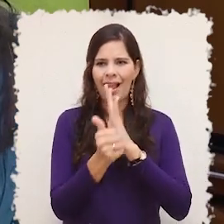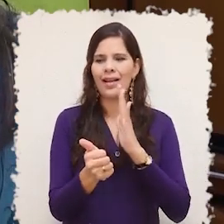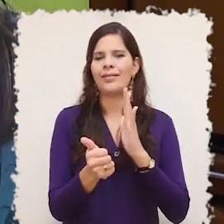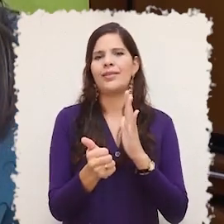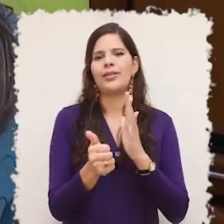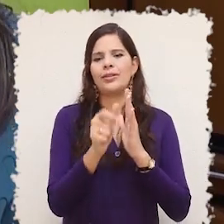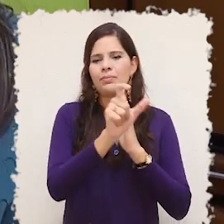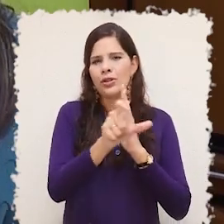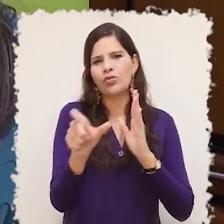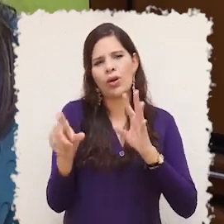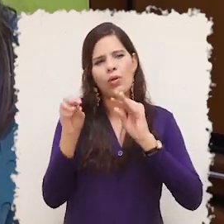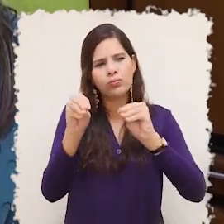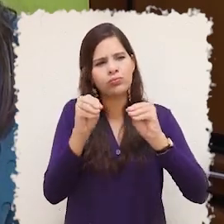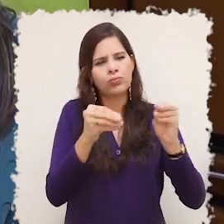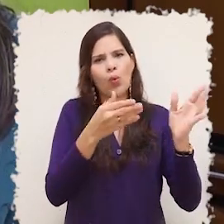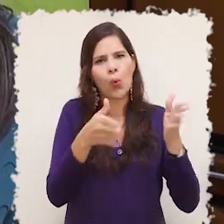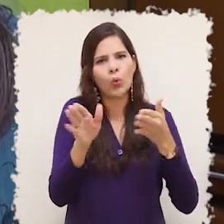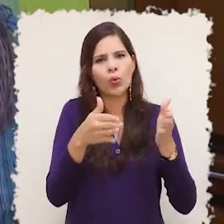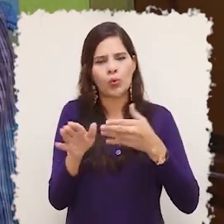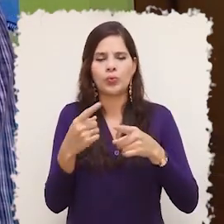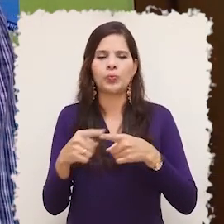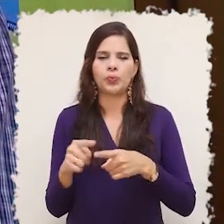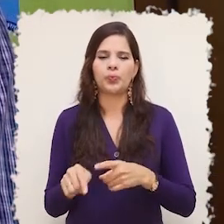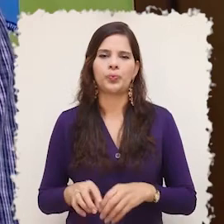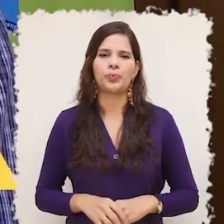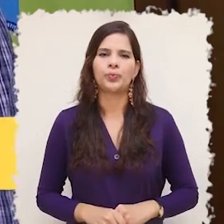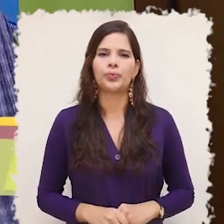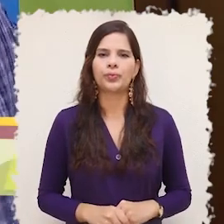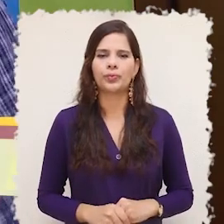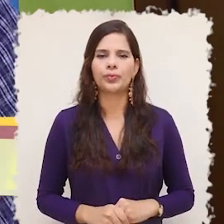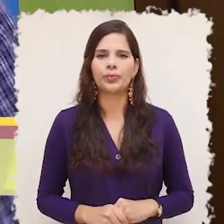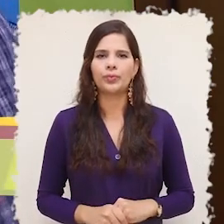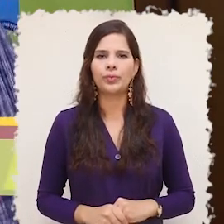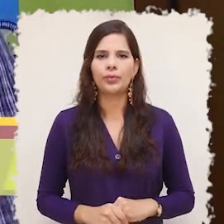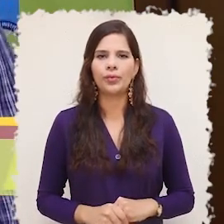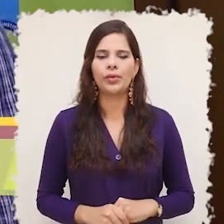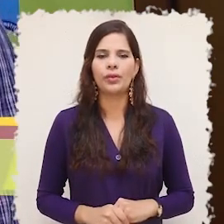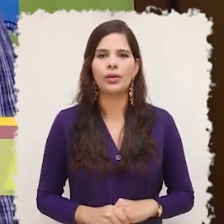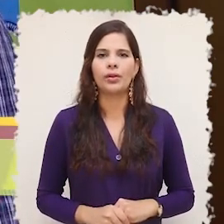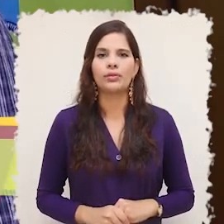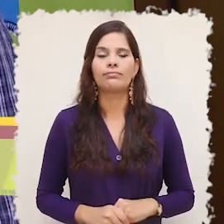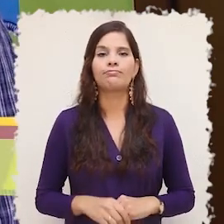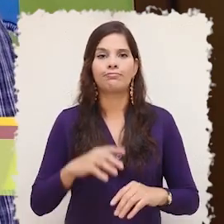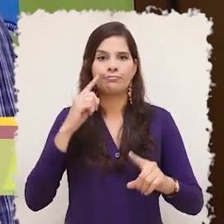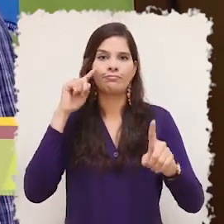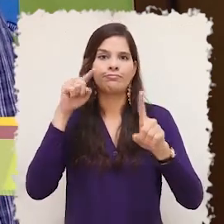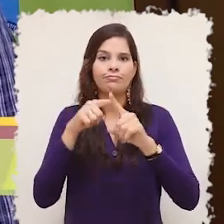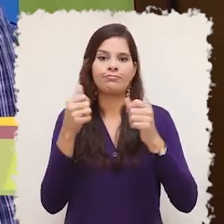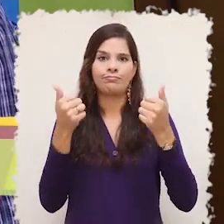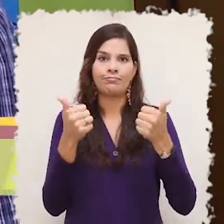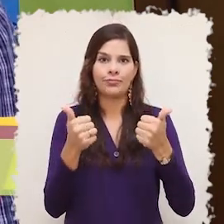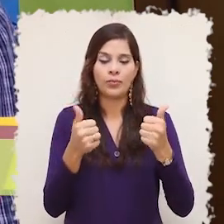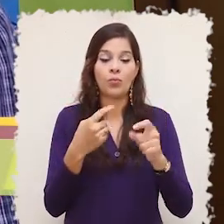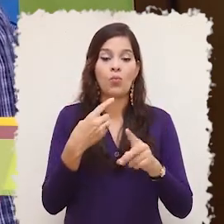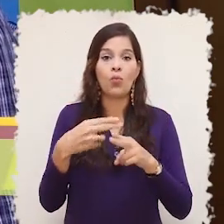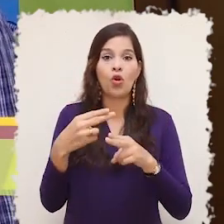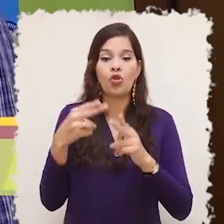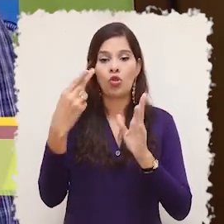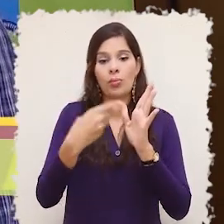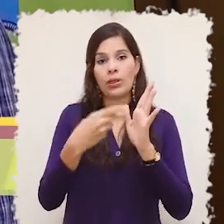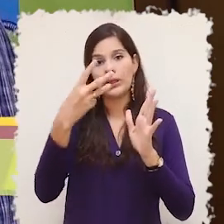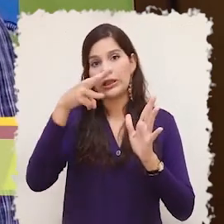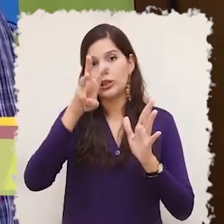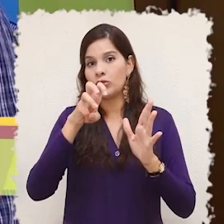talento humano en cuanto a capacitaciones y cursos. Y creemos que es una meta reajustar un poco, porque lo que viene para el próximo año